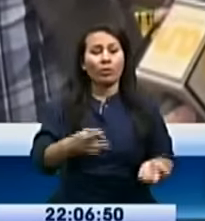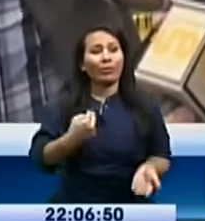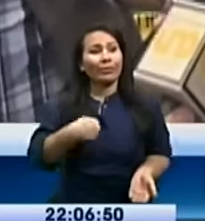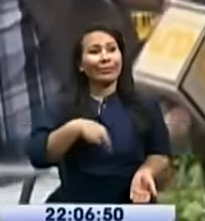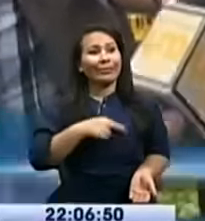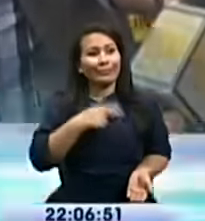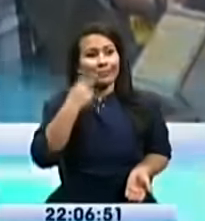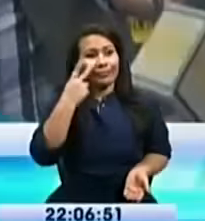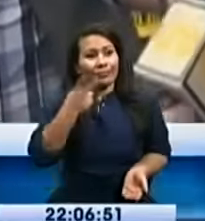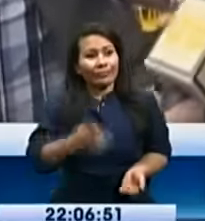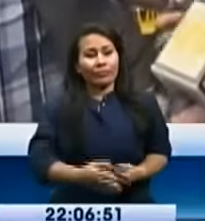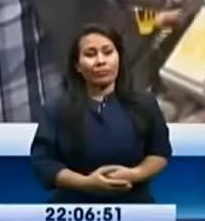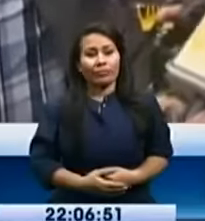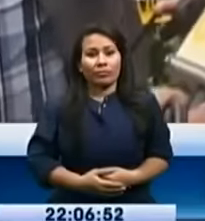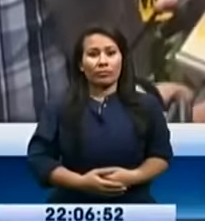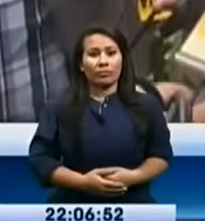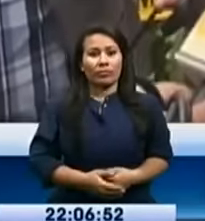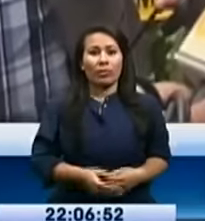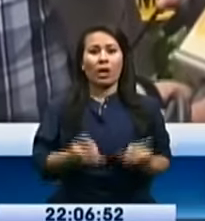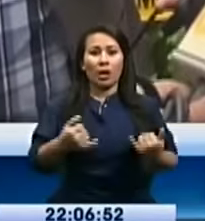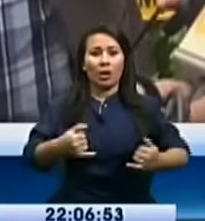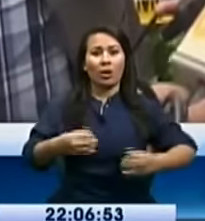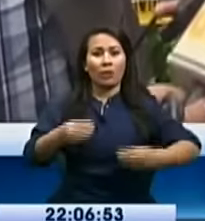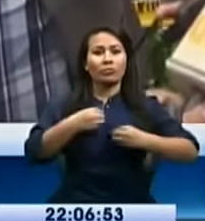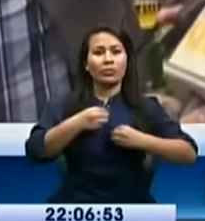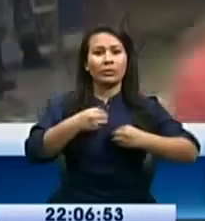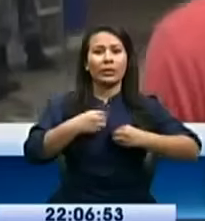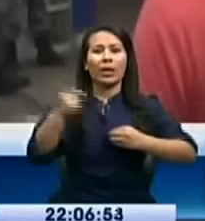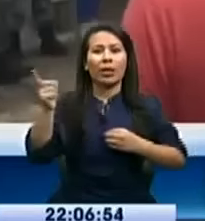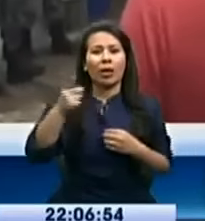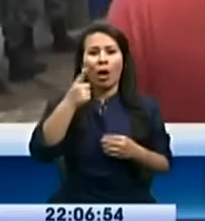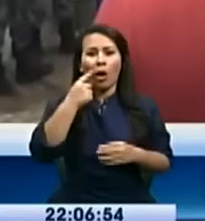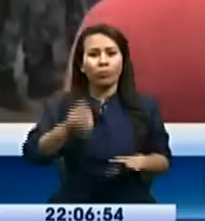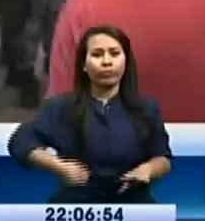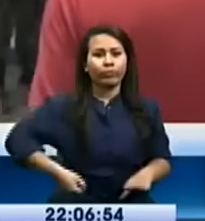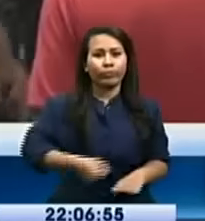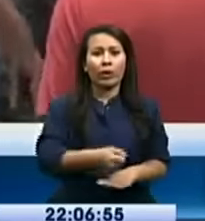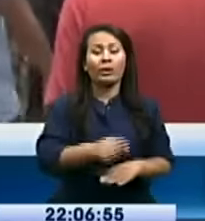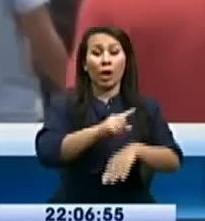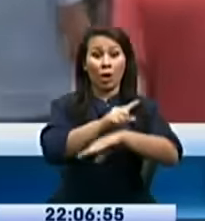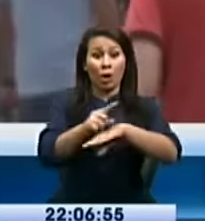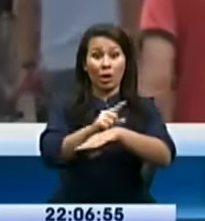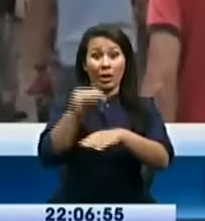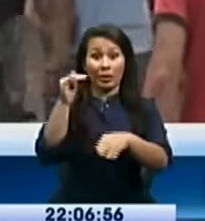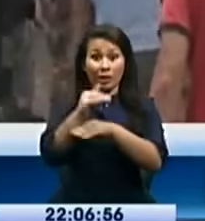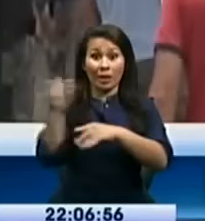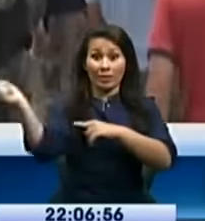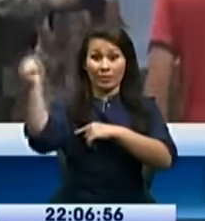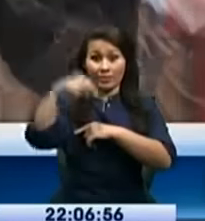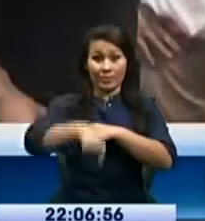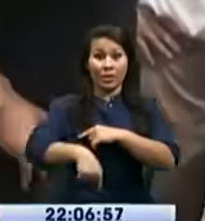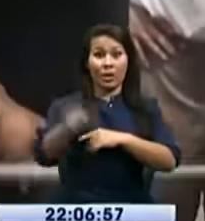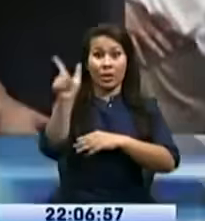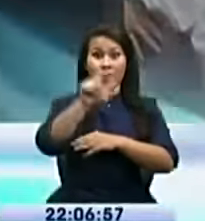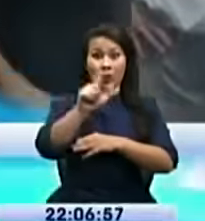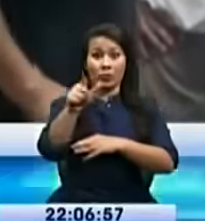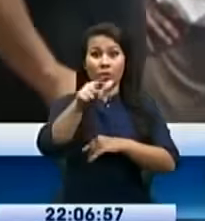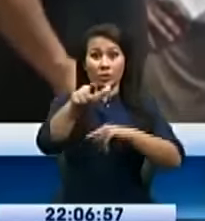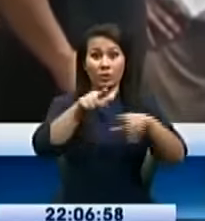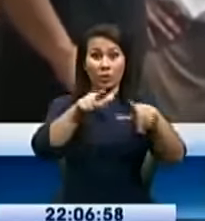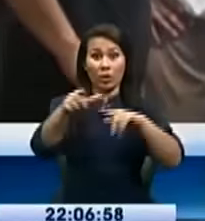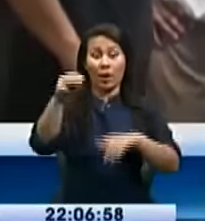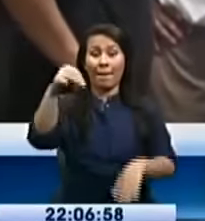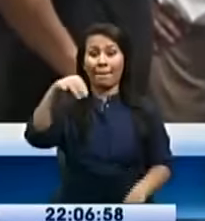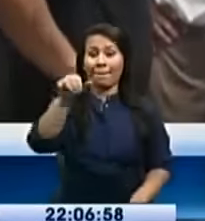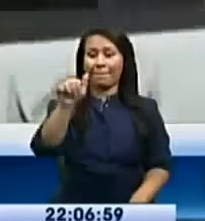perspectiva, se va configurando un caso de femicidio, ¿no? Se pudo conocer que en horas de la tarde de este día lunes, en la parroquia Manglar